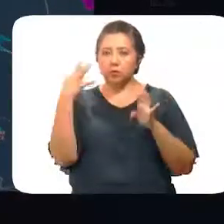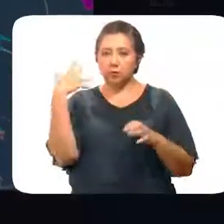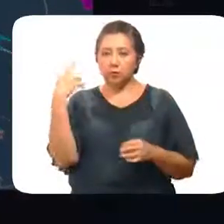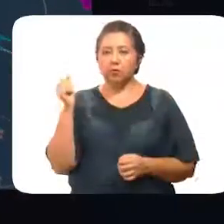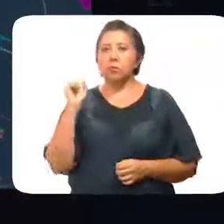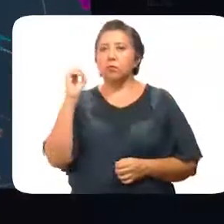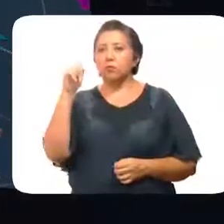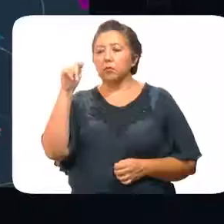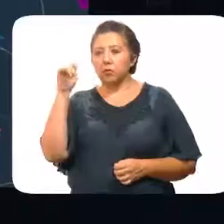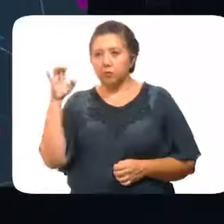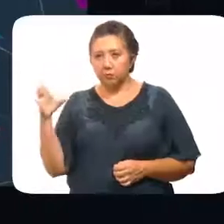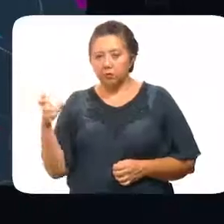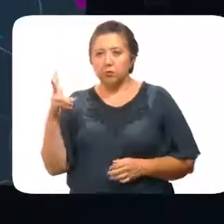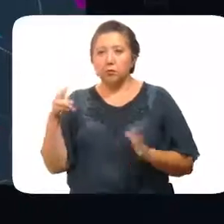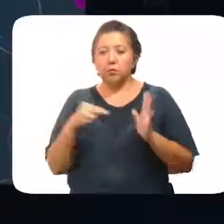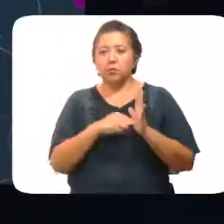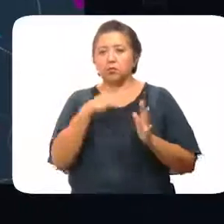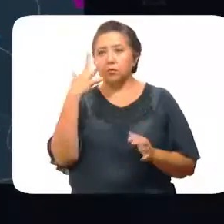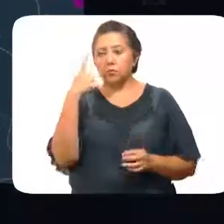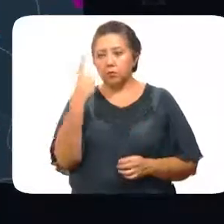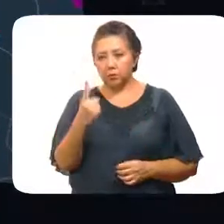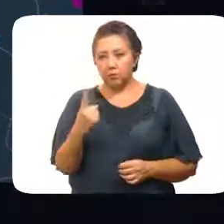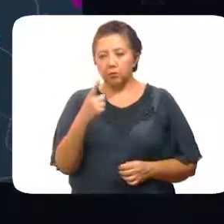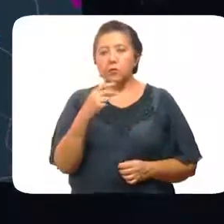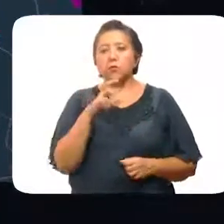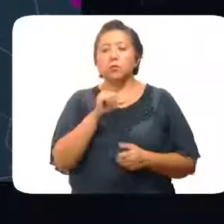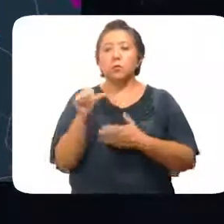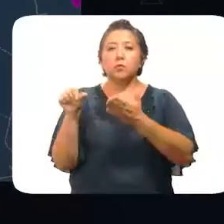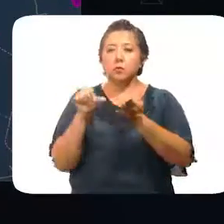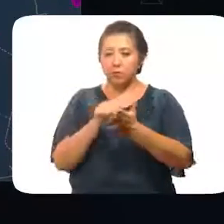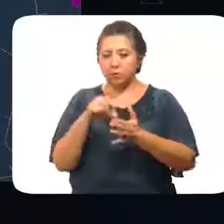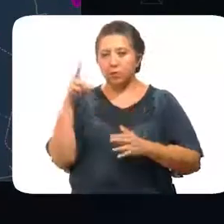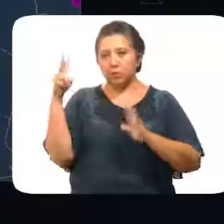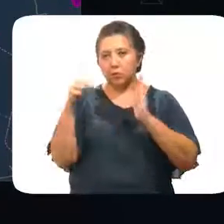5.750 en la zona oriente, 2.051 en la zona centro,